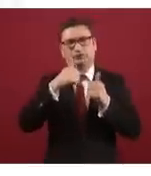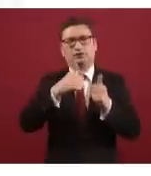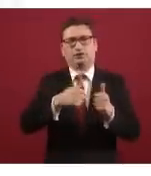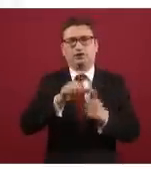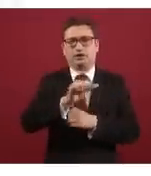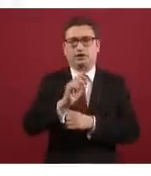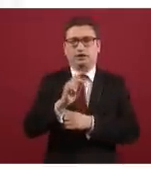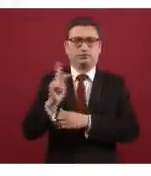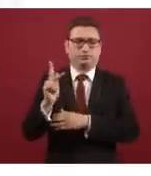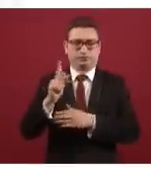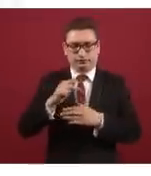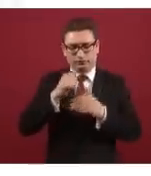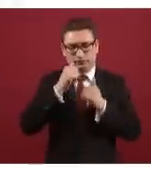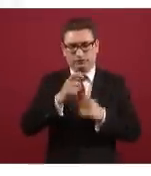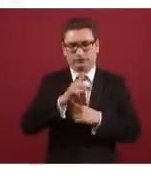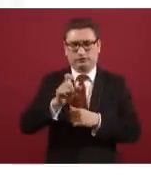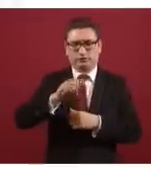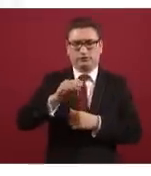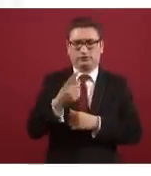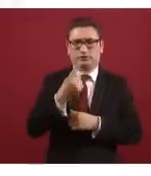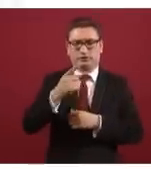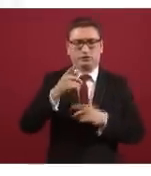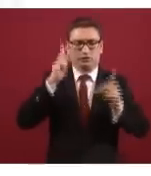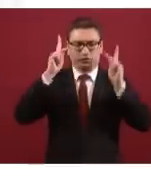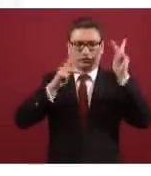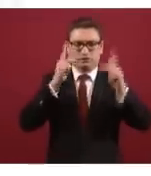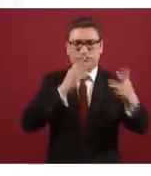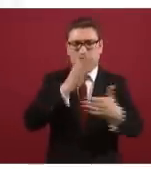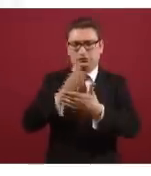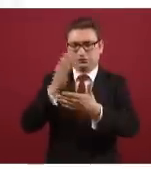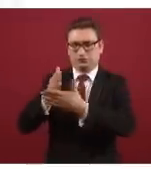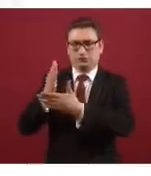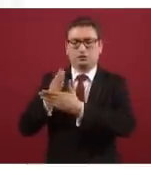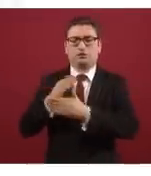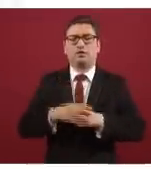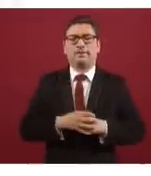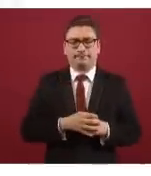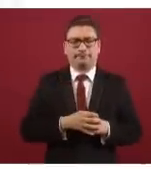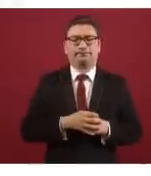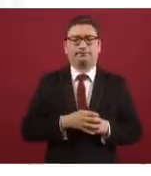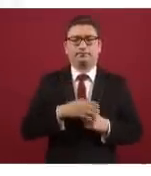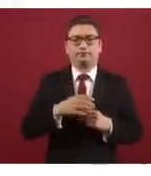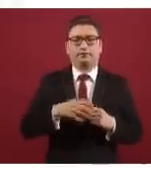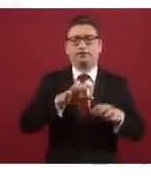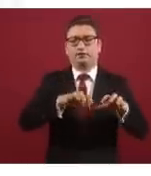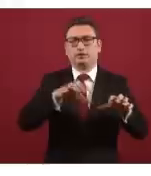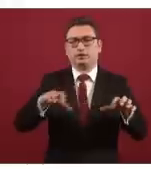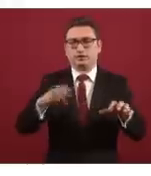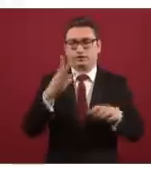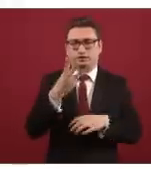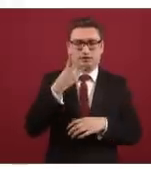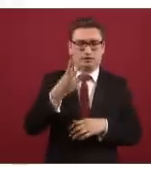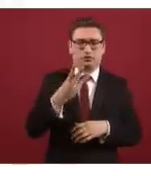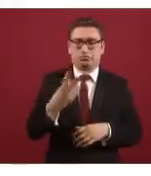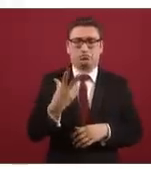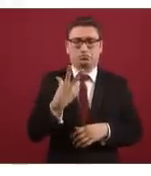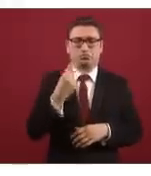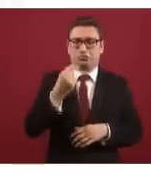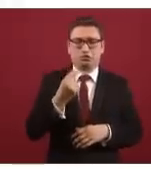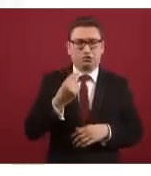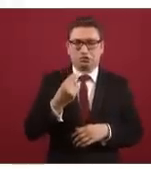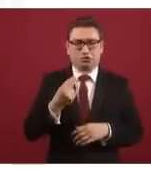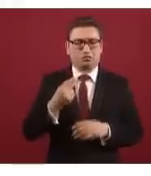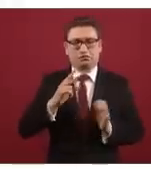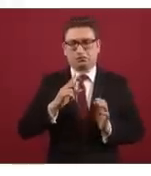de la app, 191 visitas y verificaciones realizadas, 3 gasolineras no permitieron